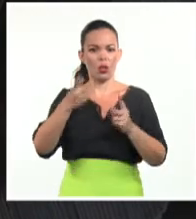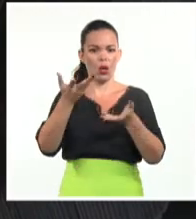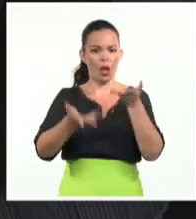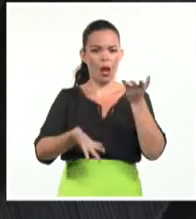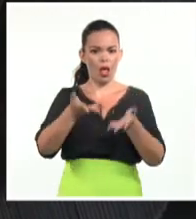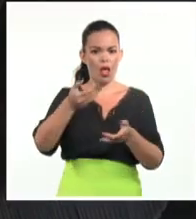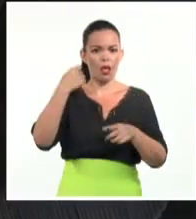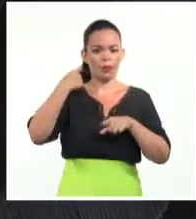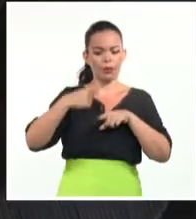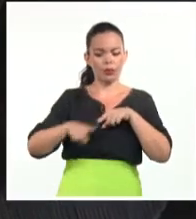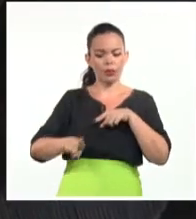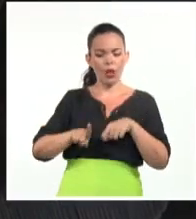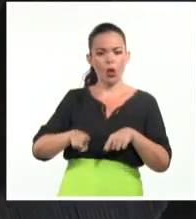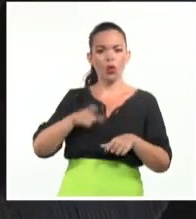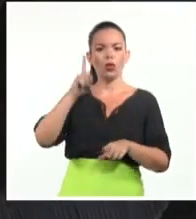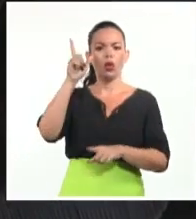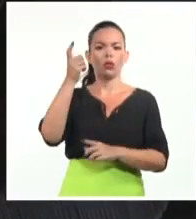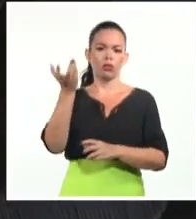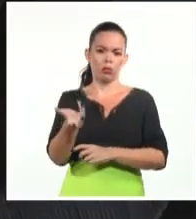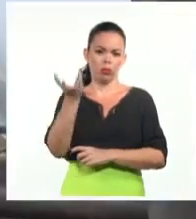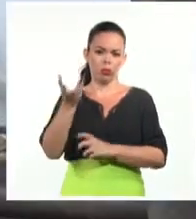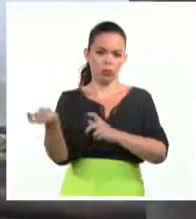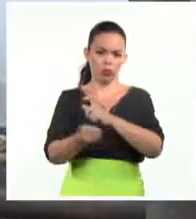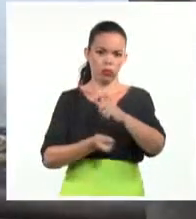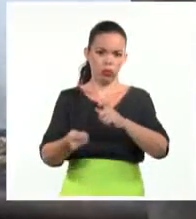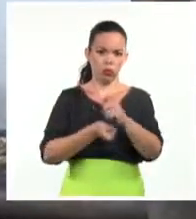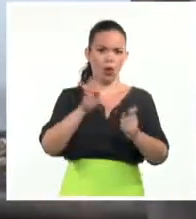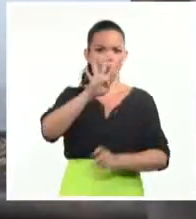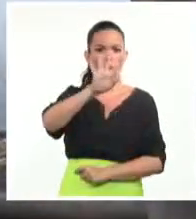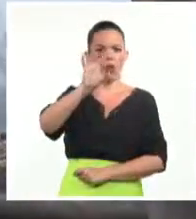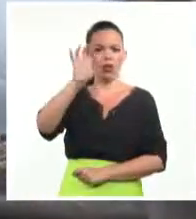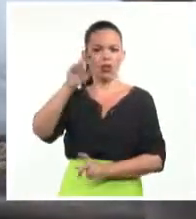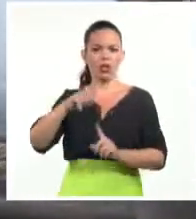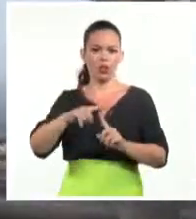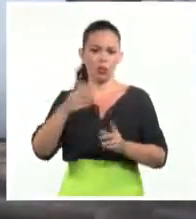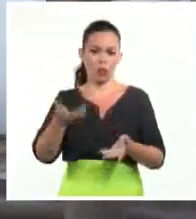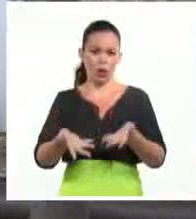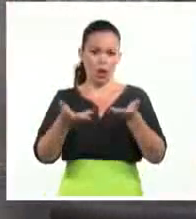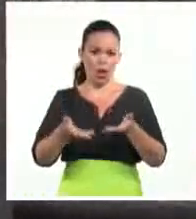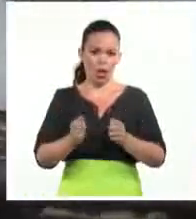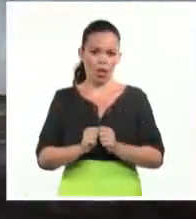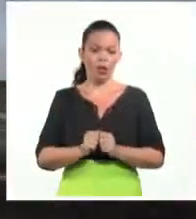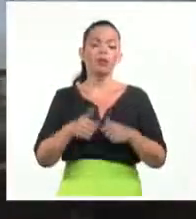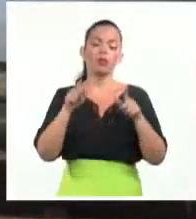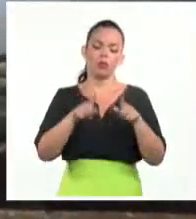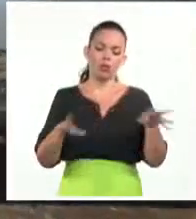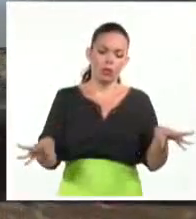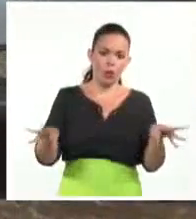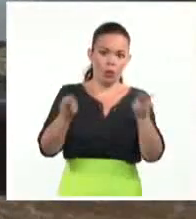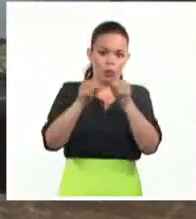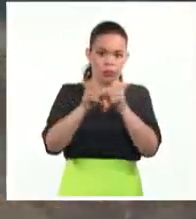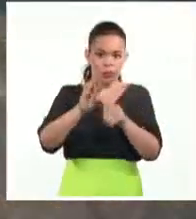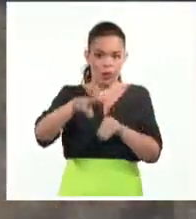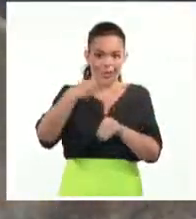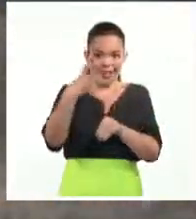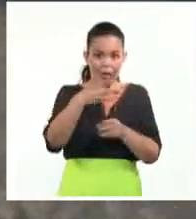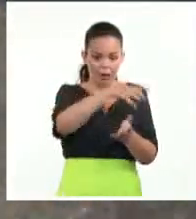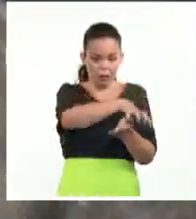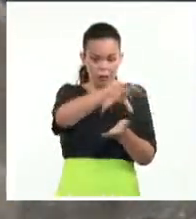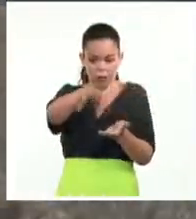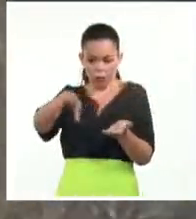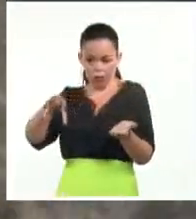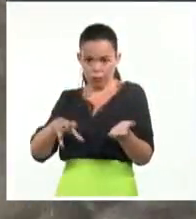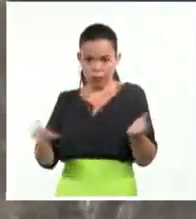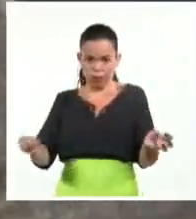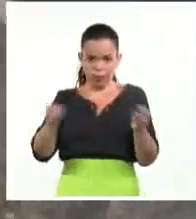suma de estas tres fábricas nos va a dar el cumplimiento o a recuperar el atraso. Se está organizando la cosecha de caña a partir de